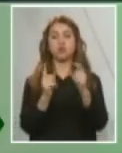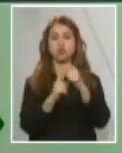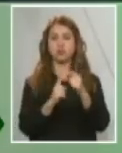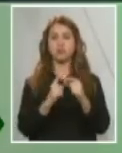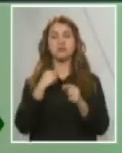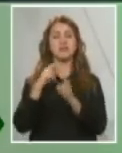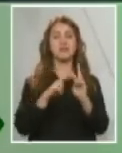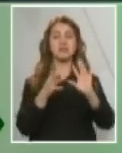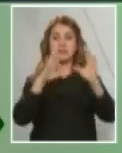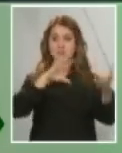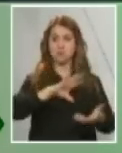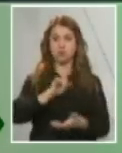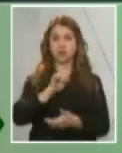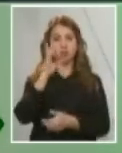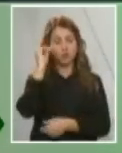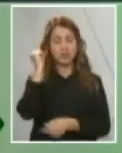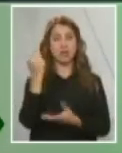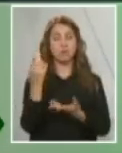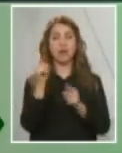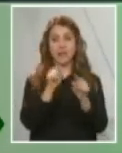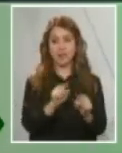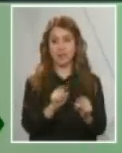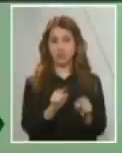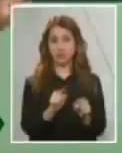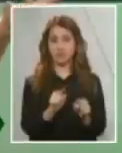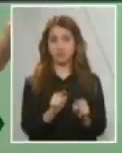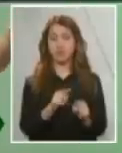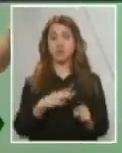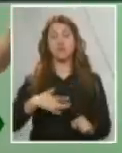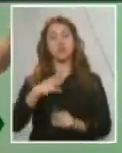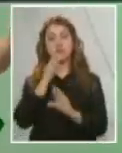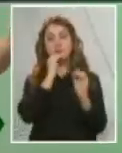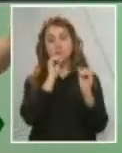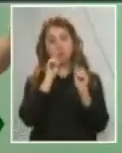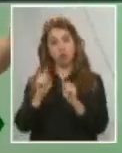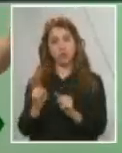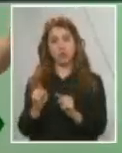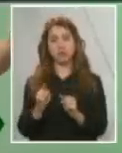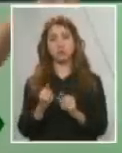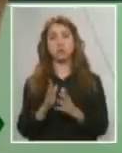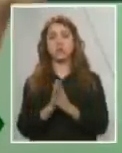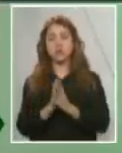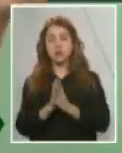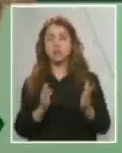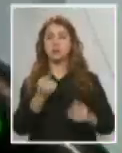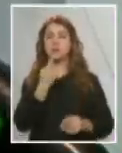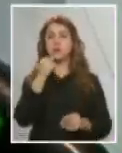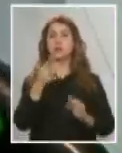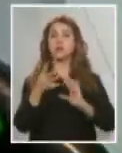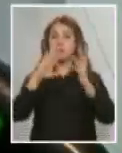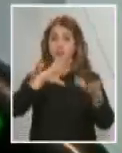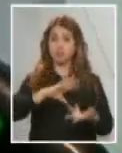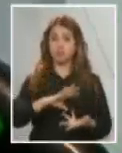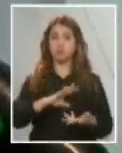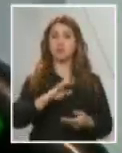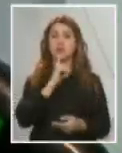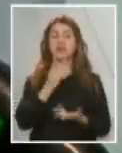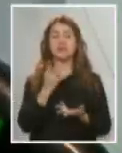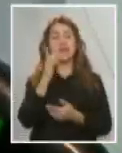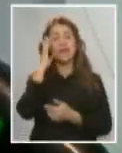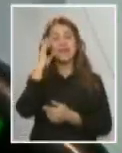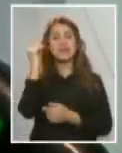de qué harías si el mundo no fuera creado para ti. Y quiero hablar un poquito de eso. Es una tremenda pregunta. ¿Este mundo para quién está